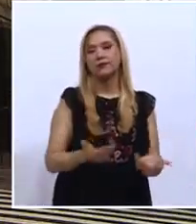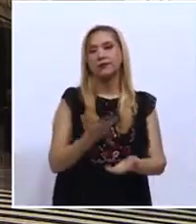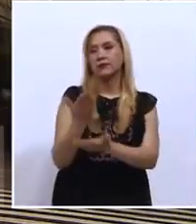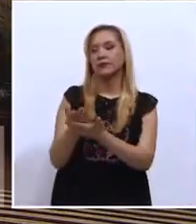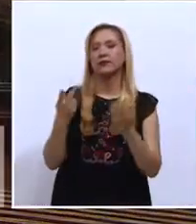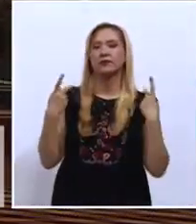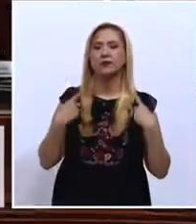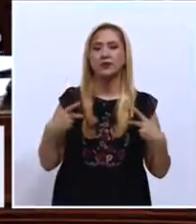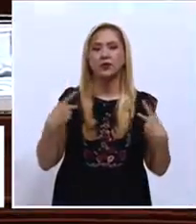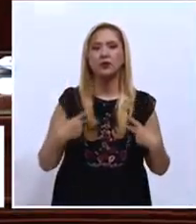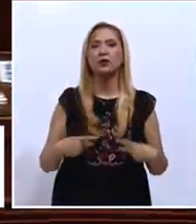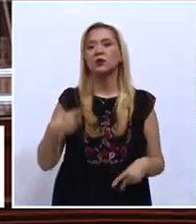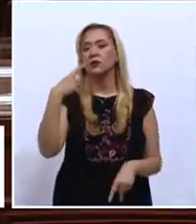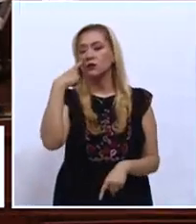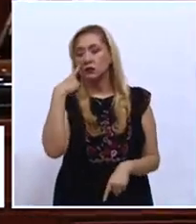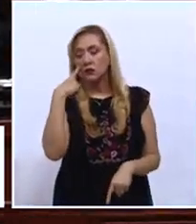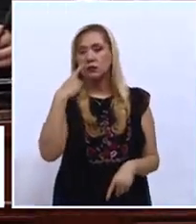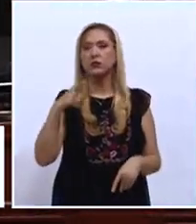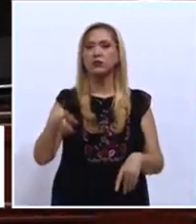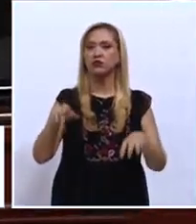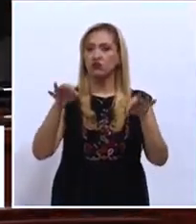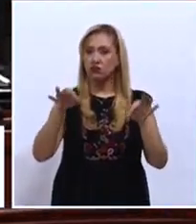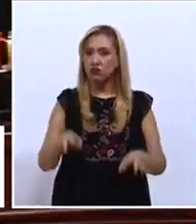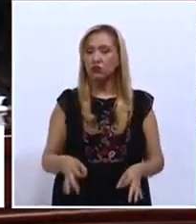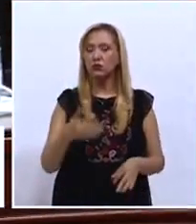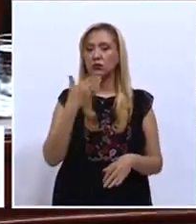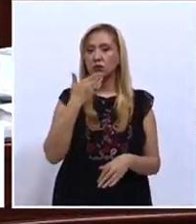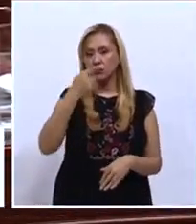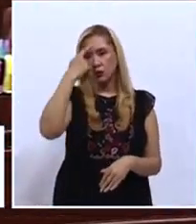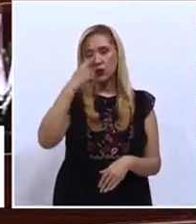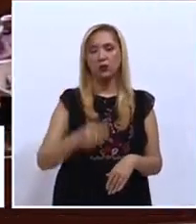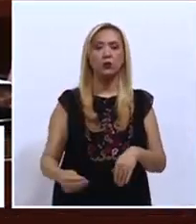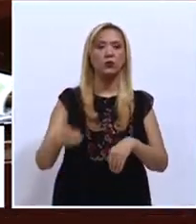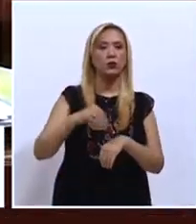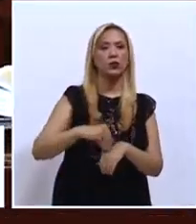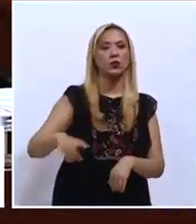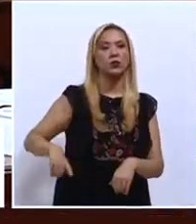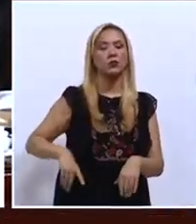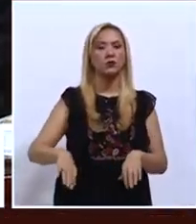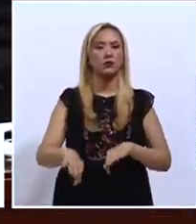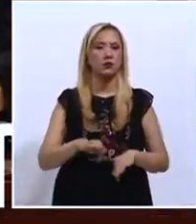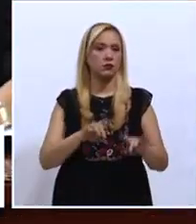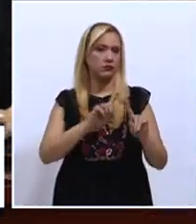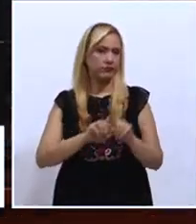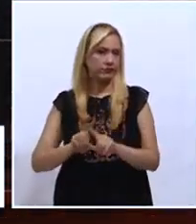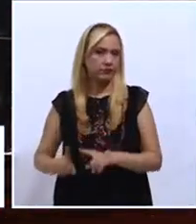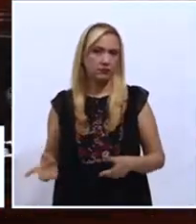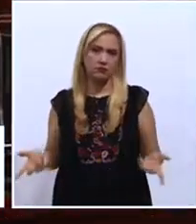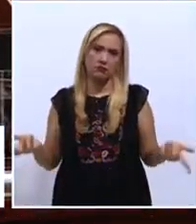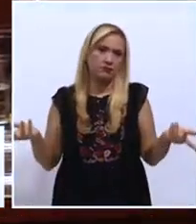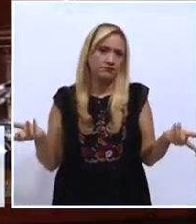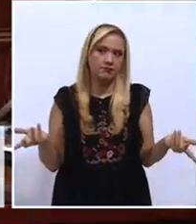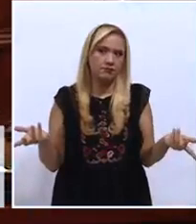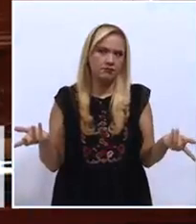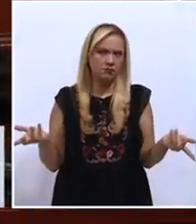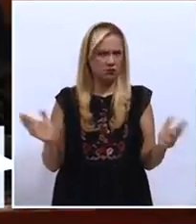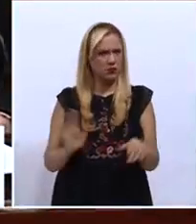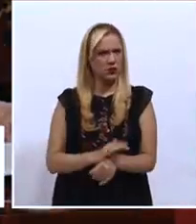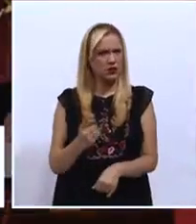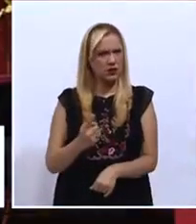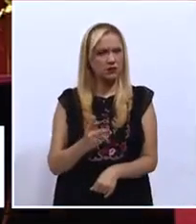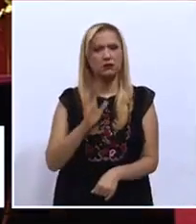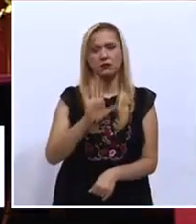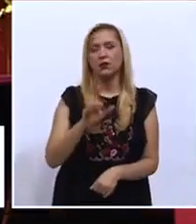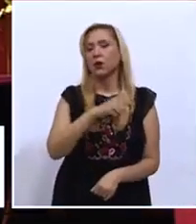personas demostrar que viven honestamente para poder ocupar un cargo público de cualquier índole. Agregó que tampoco corresponde